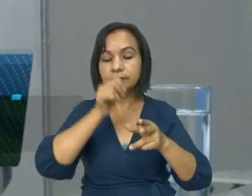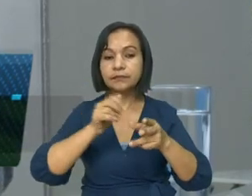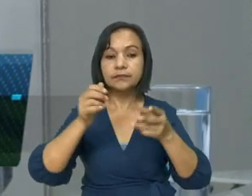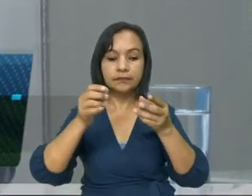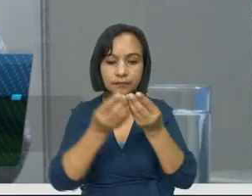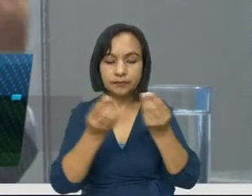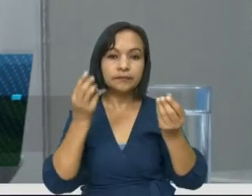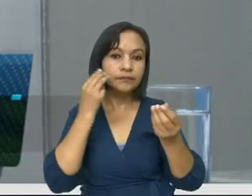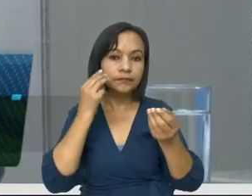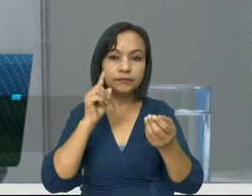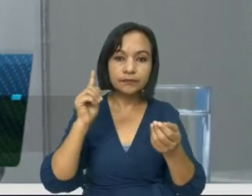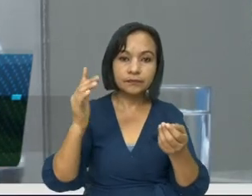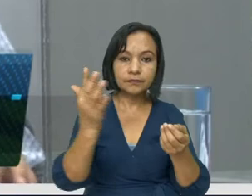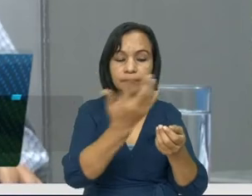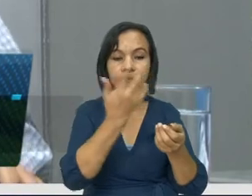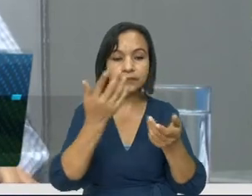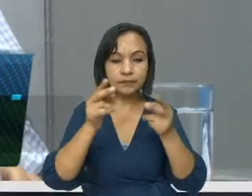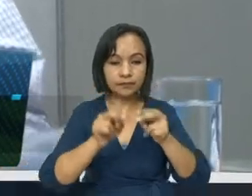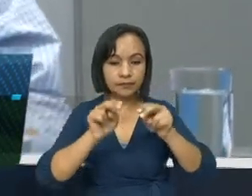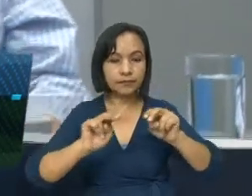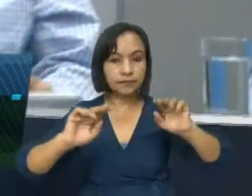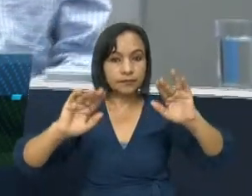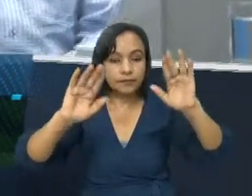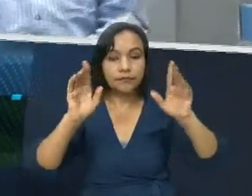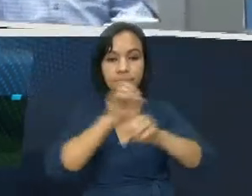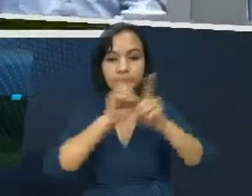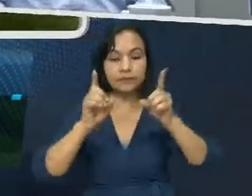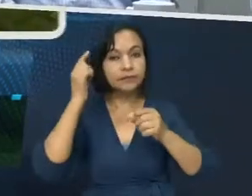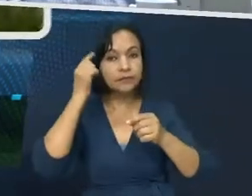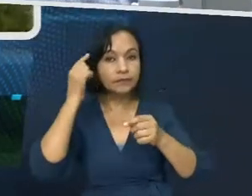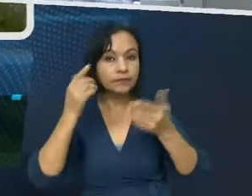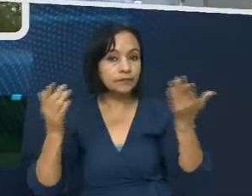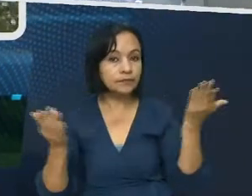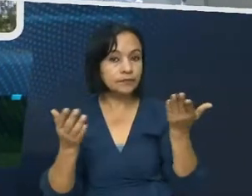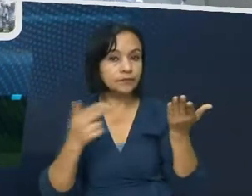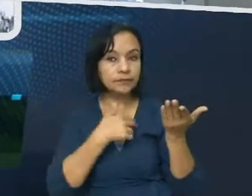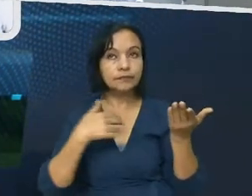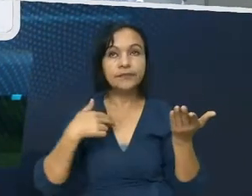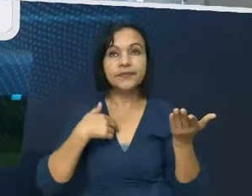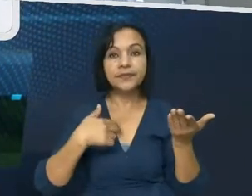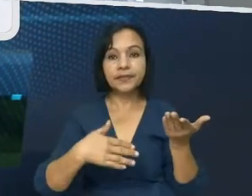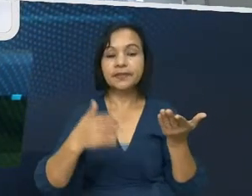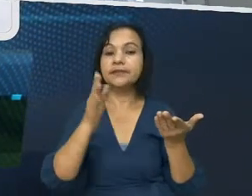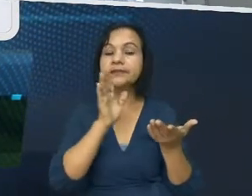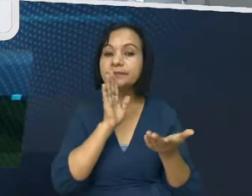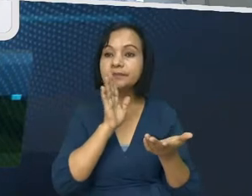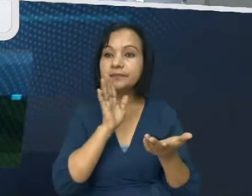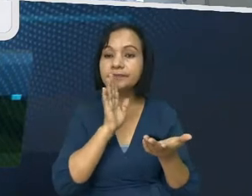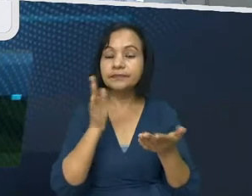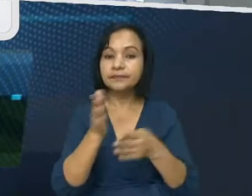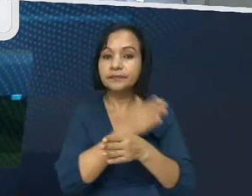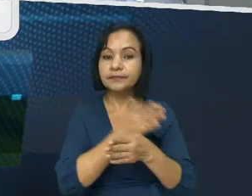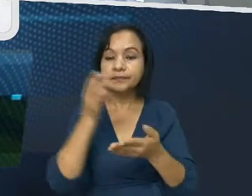tierra, por supuesto, todo lo que tiene que ver con el ambiente. Entonces ahí se está pensando, por ejemplo, que nosotros hablemos de, así como